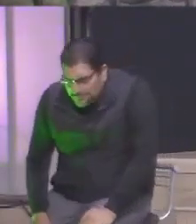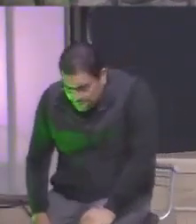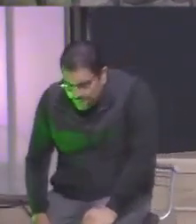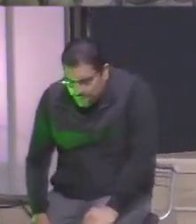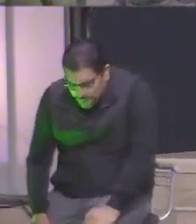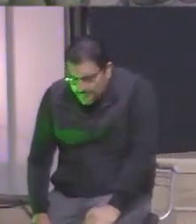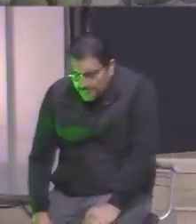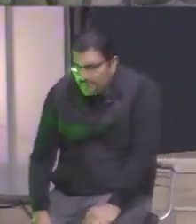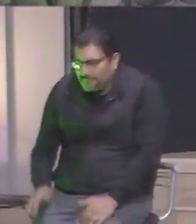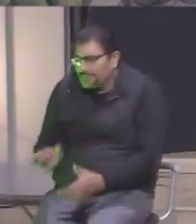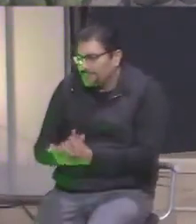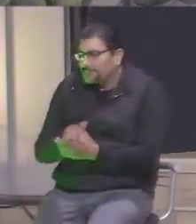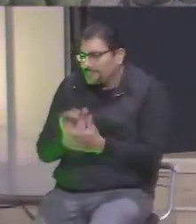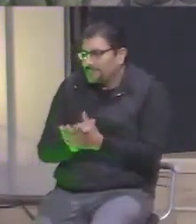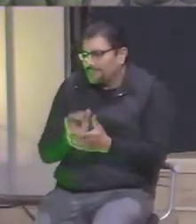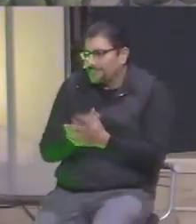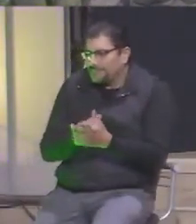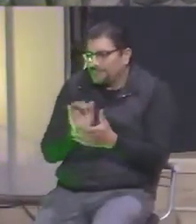amén